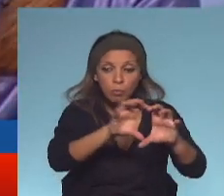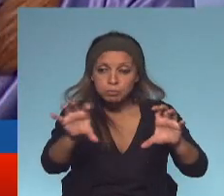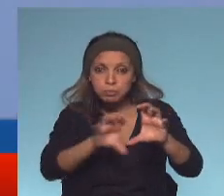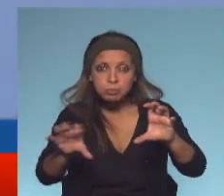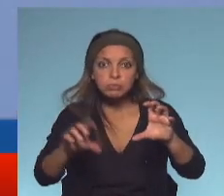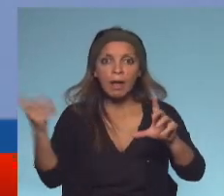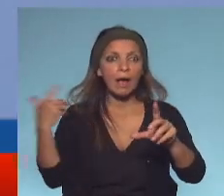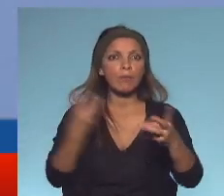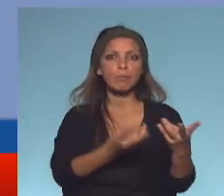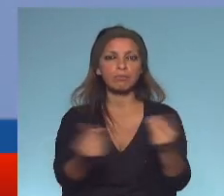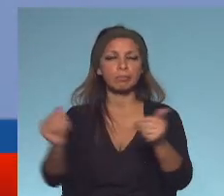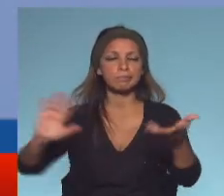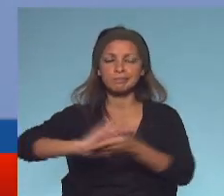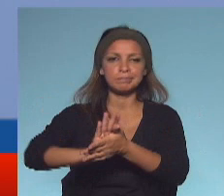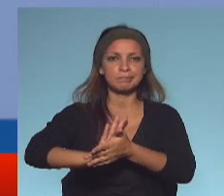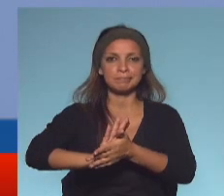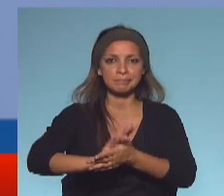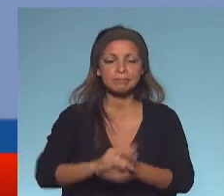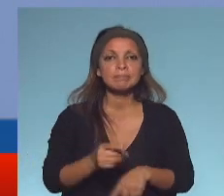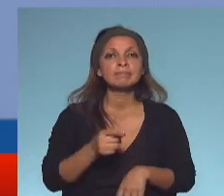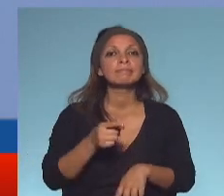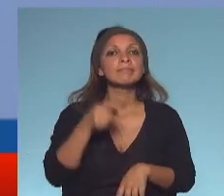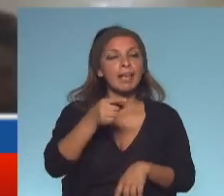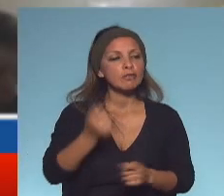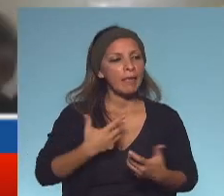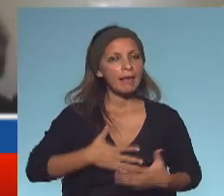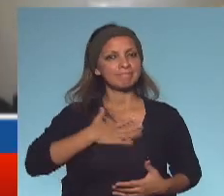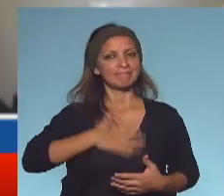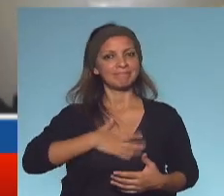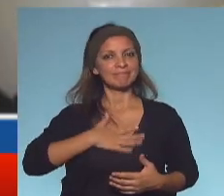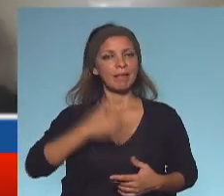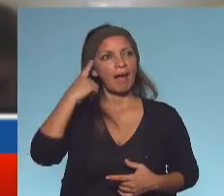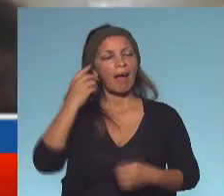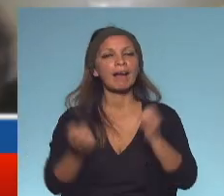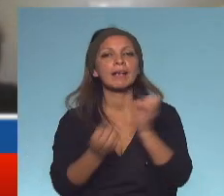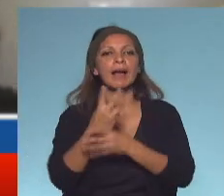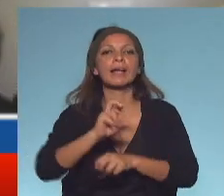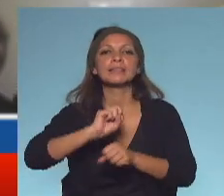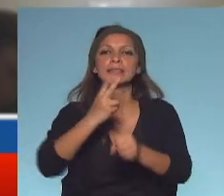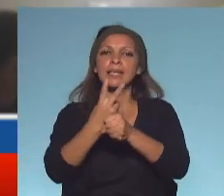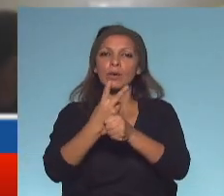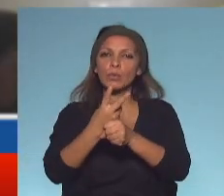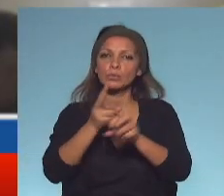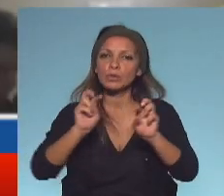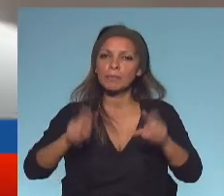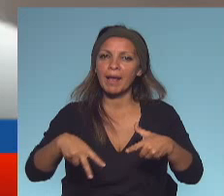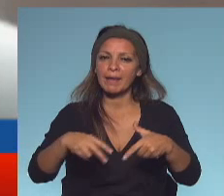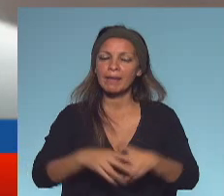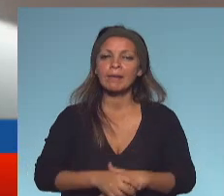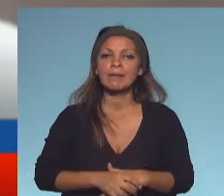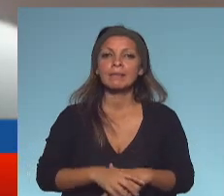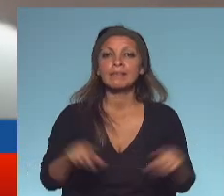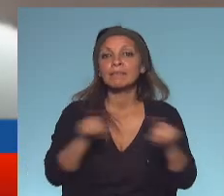llevaba. Eso fue lo que nos entusiasmó a lanzar este segundo desafío que, como decía